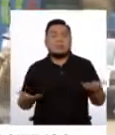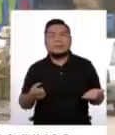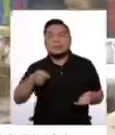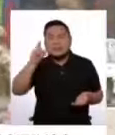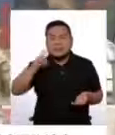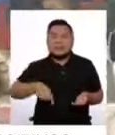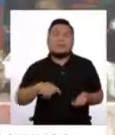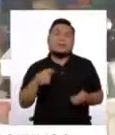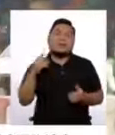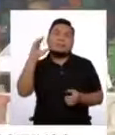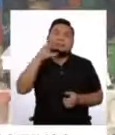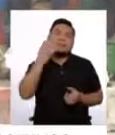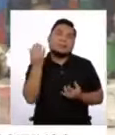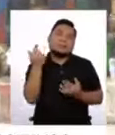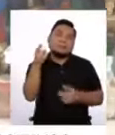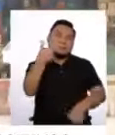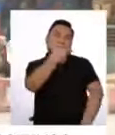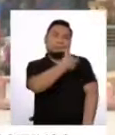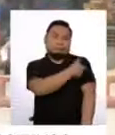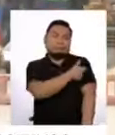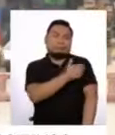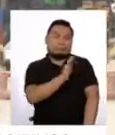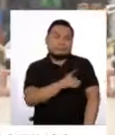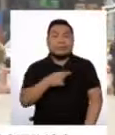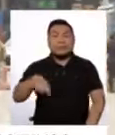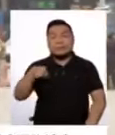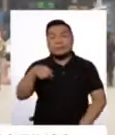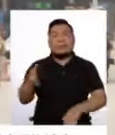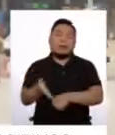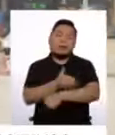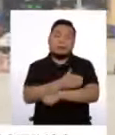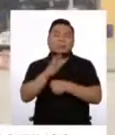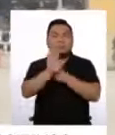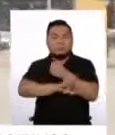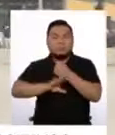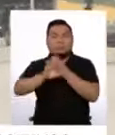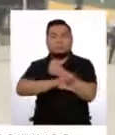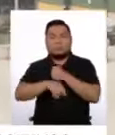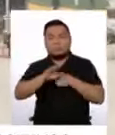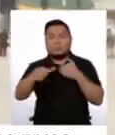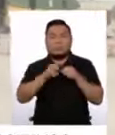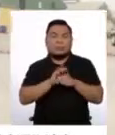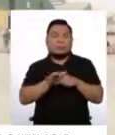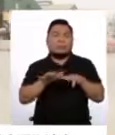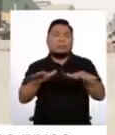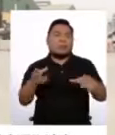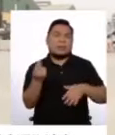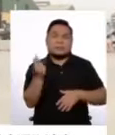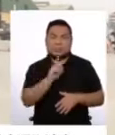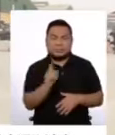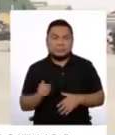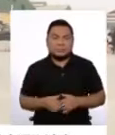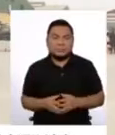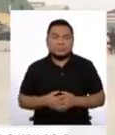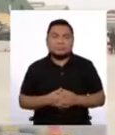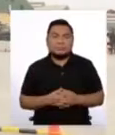encuentre la vacuna y por ello el gobierno mantendrá vigente algunas medidas para que el virus no avance tan rápidamente.